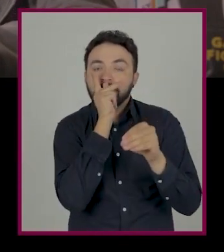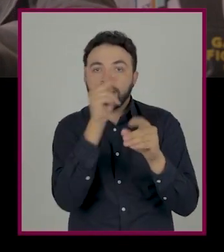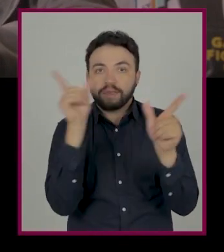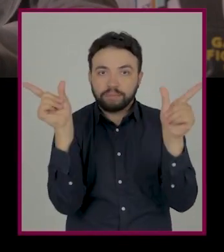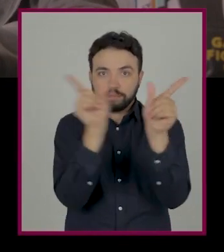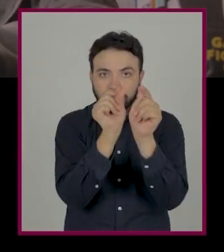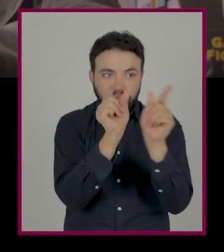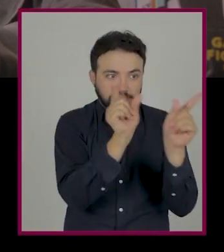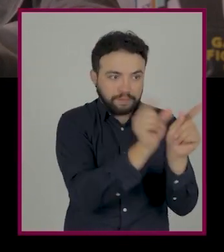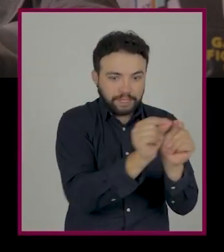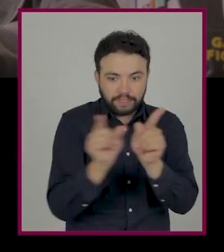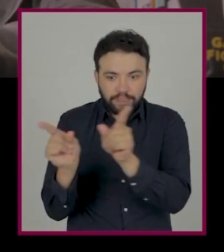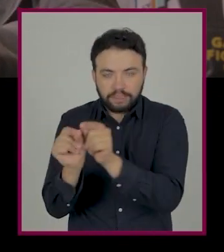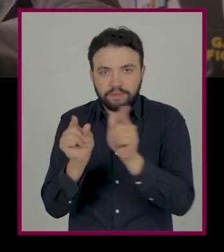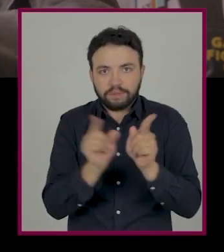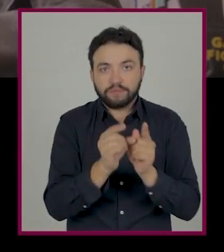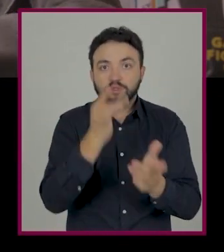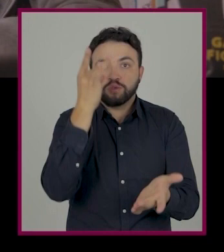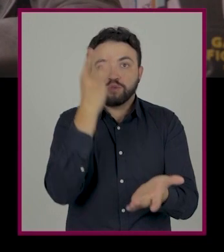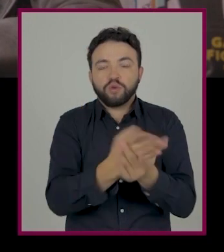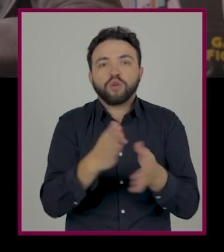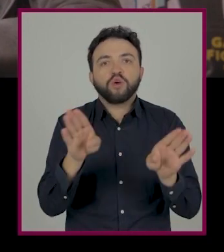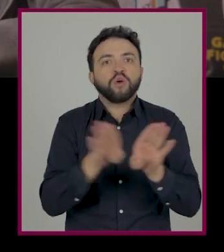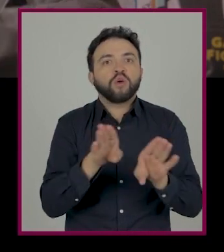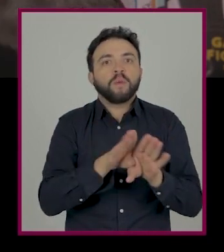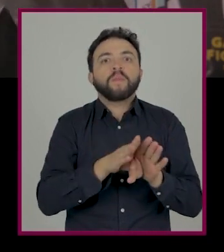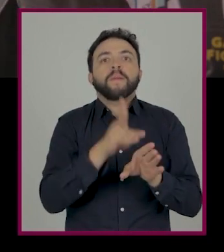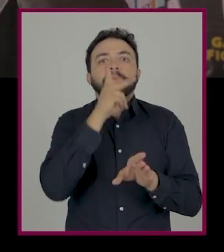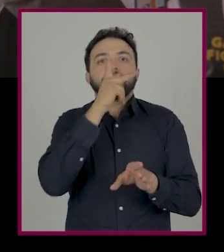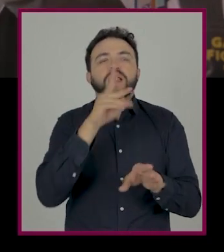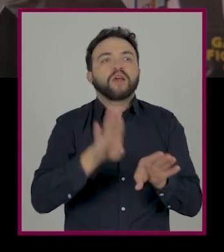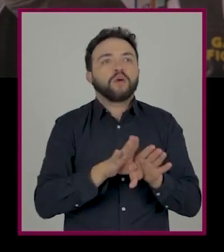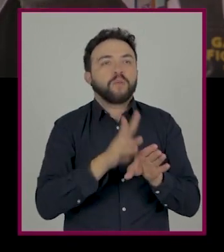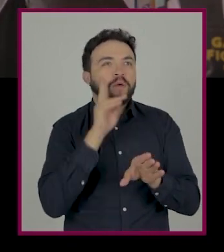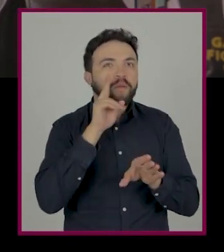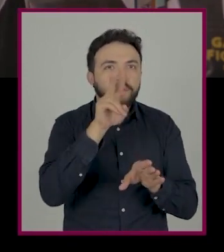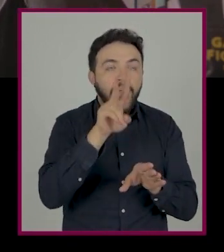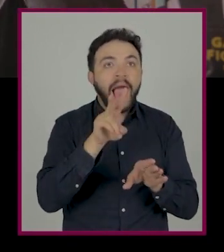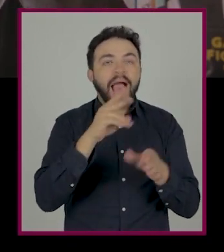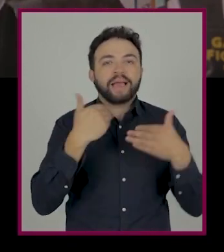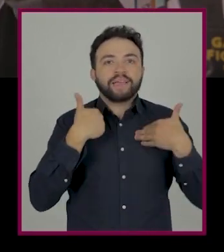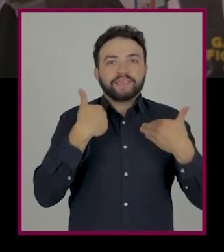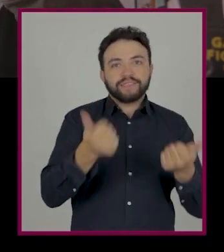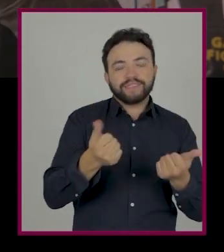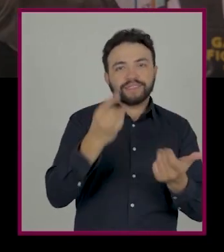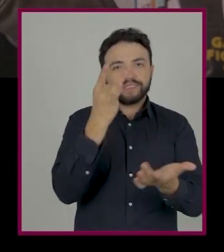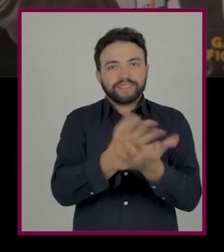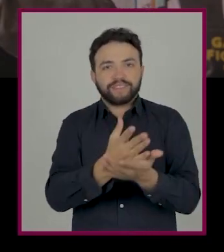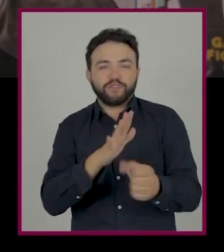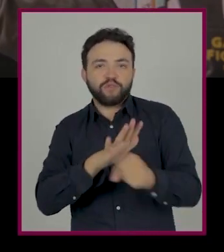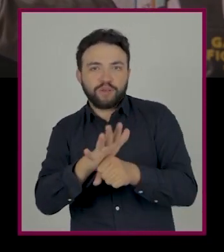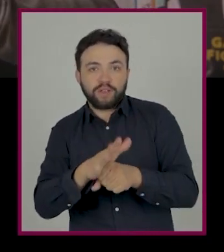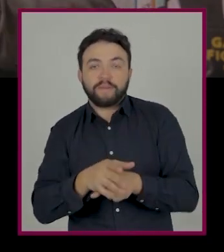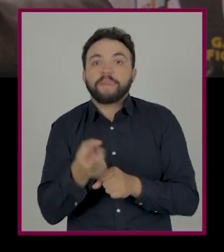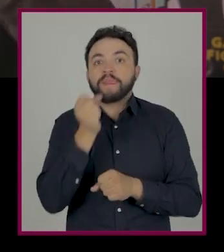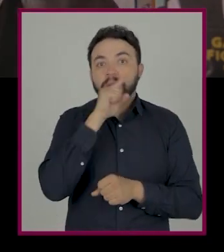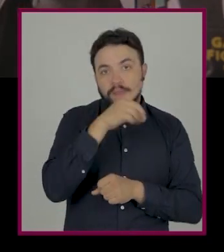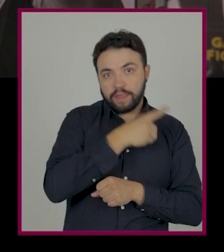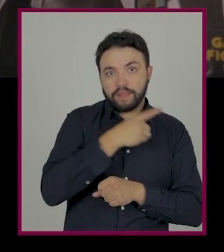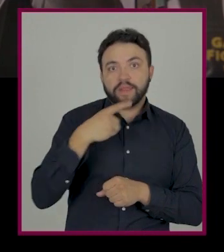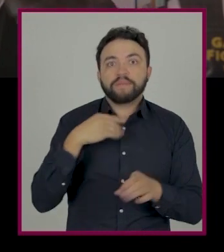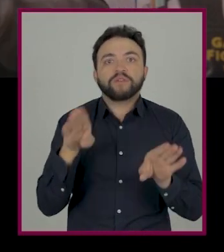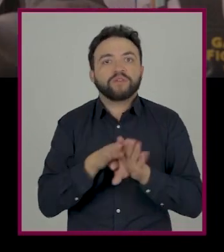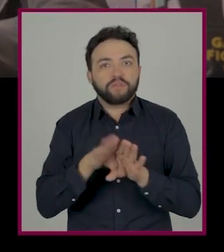partes. Ah, claro. Debemos anotar la información sintetizada solo con palabras clave que nos permitan entender